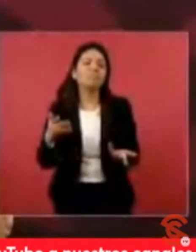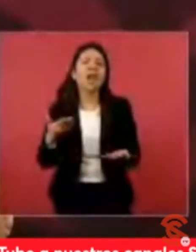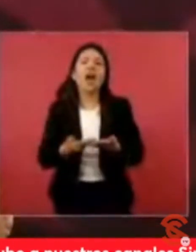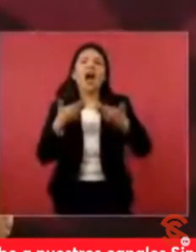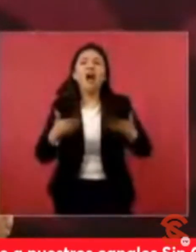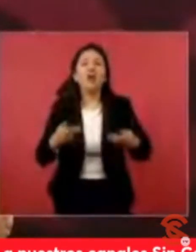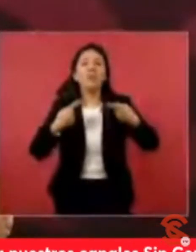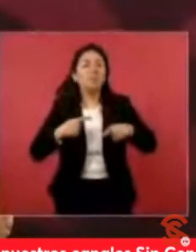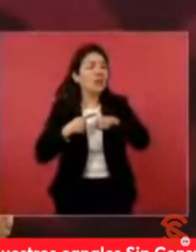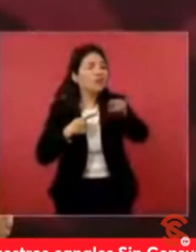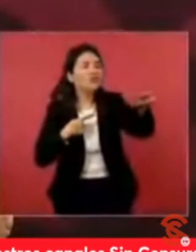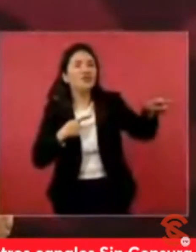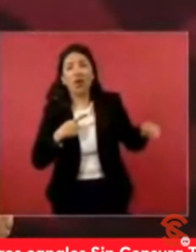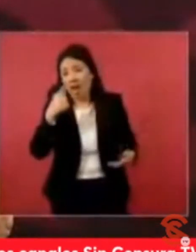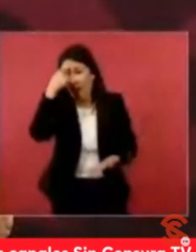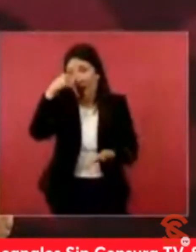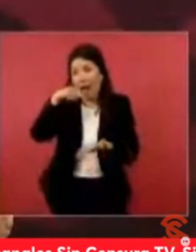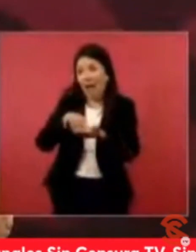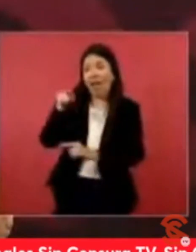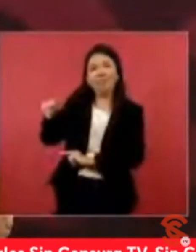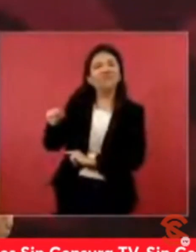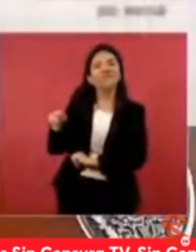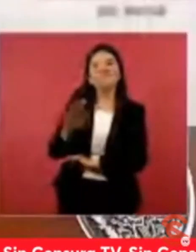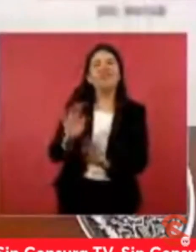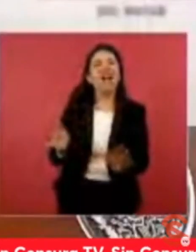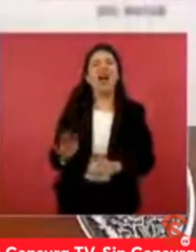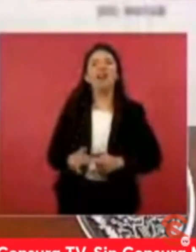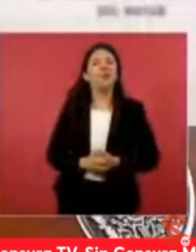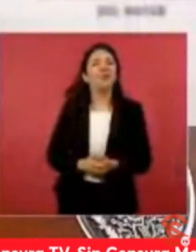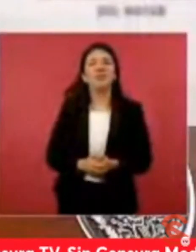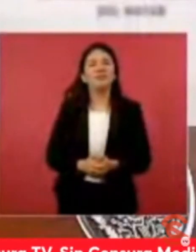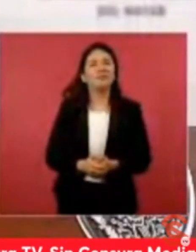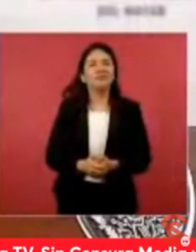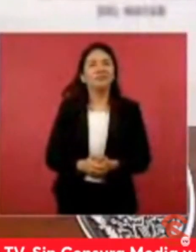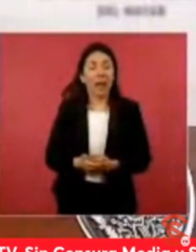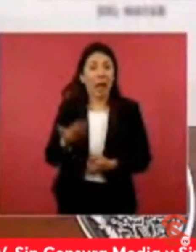credibilidad, si la tenía,